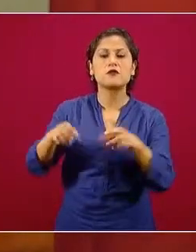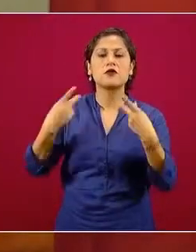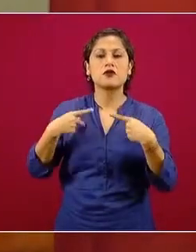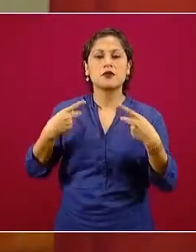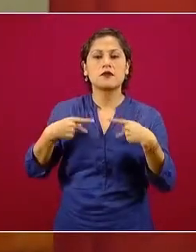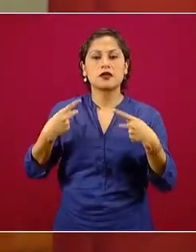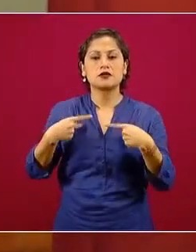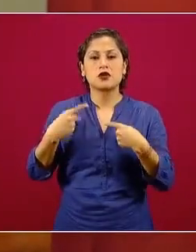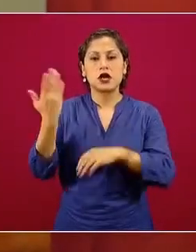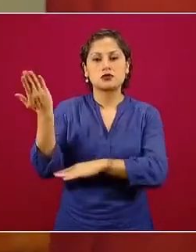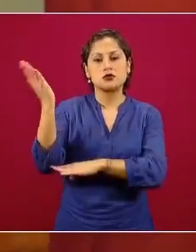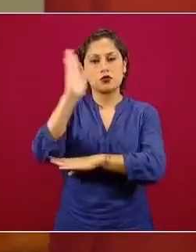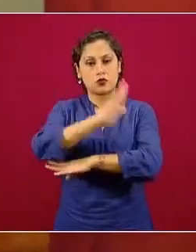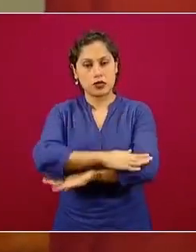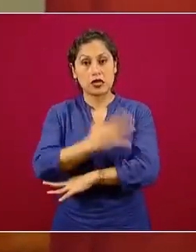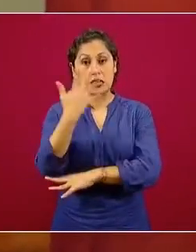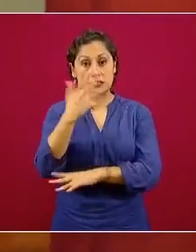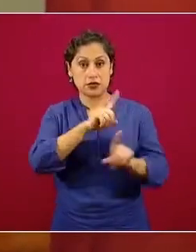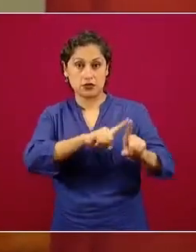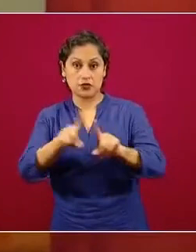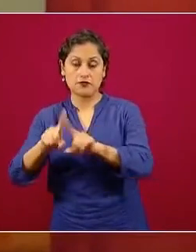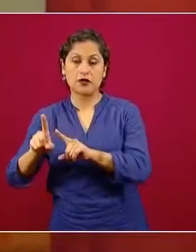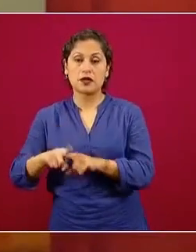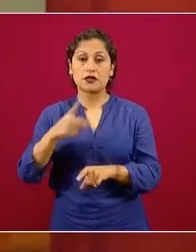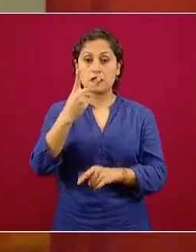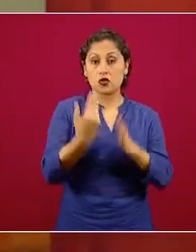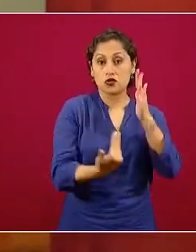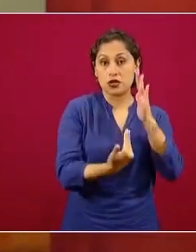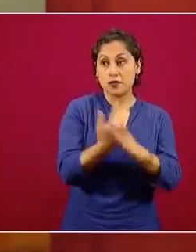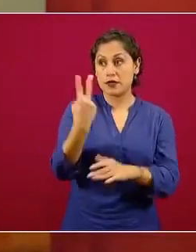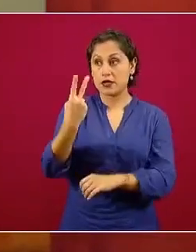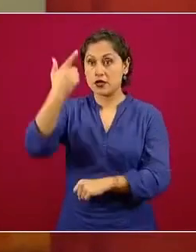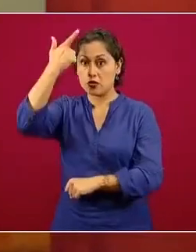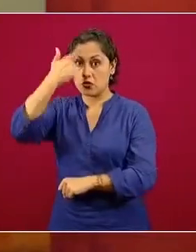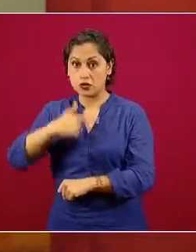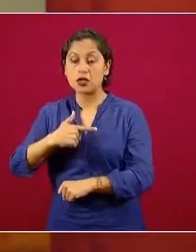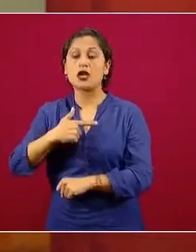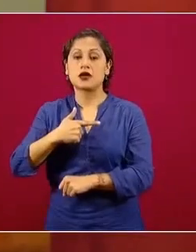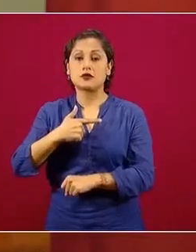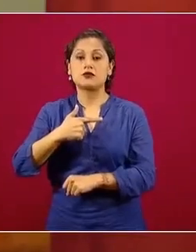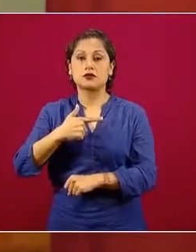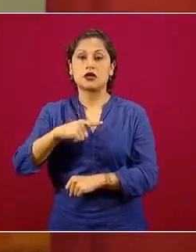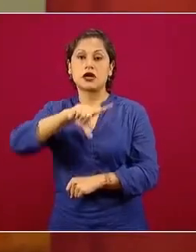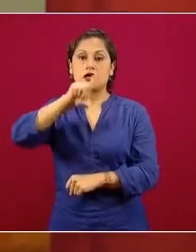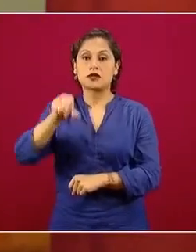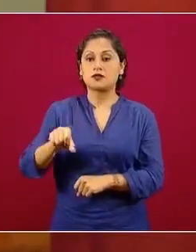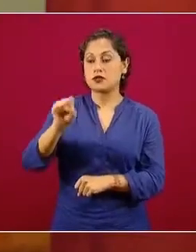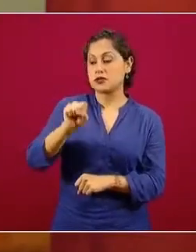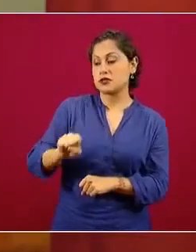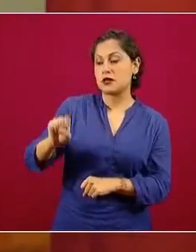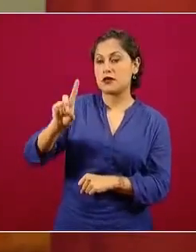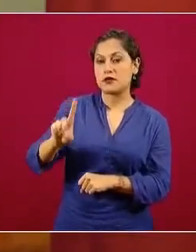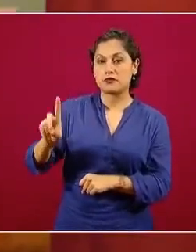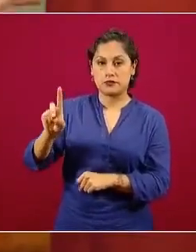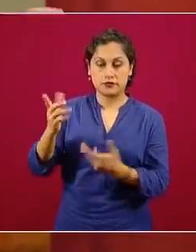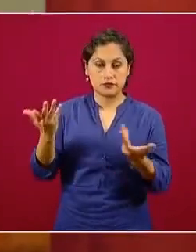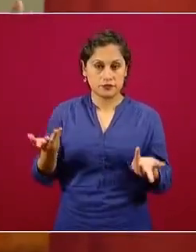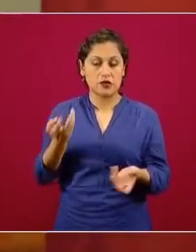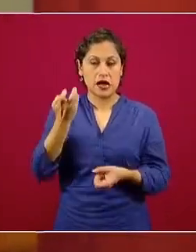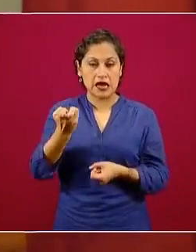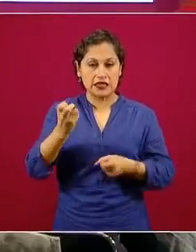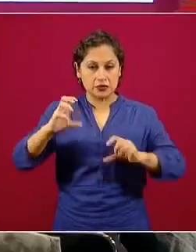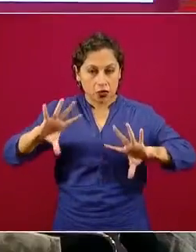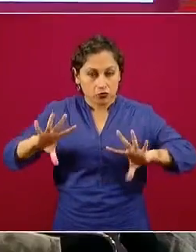turnos los dos de la mañana los dos de la noche en la jornada acumulada que es el fin de semana entonces eso es lo que nos ha permitido